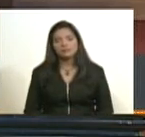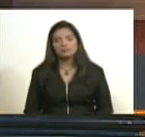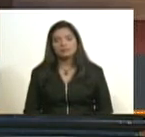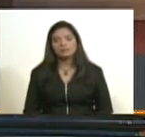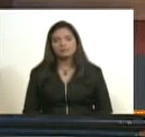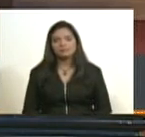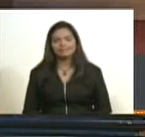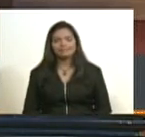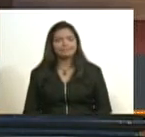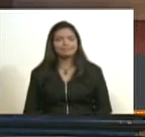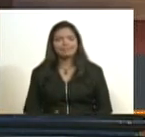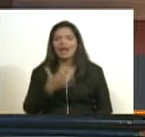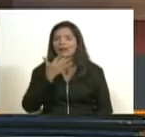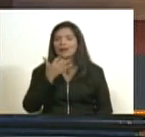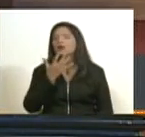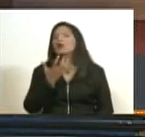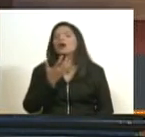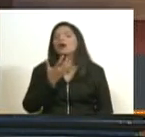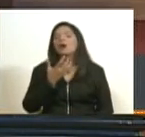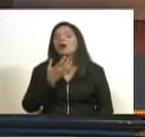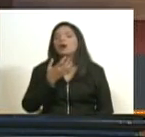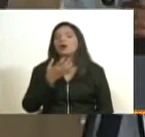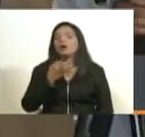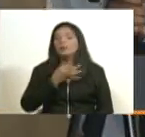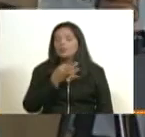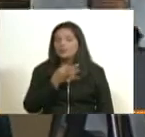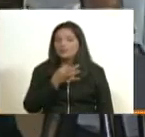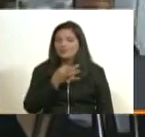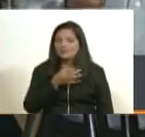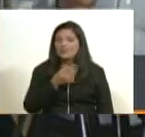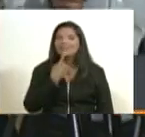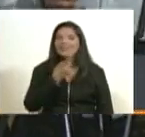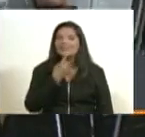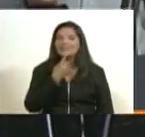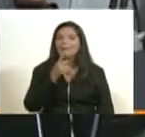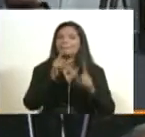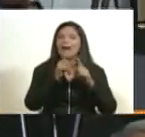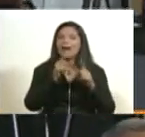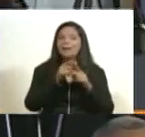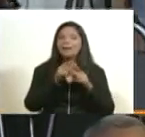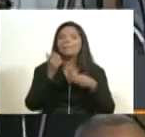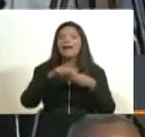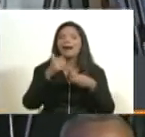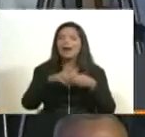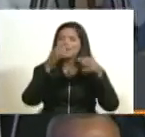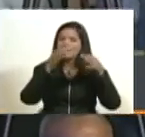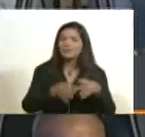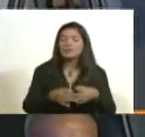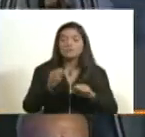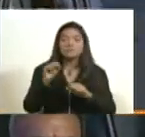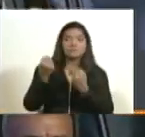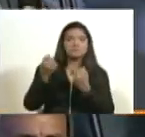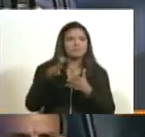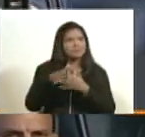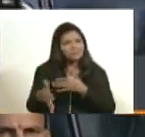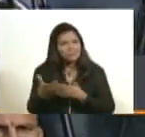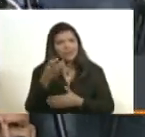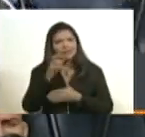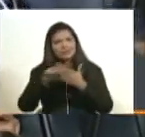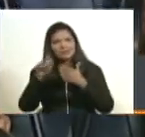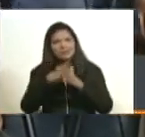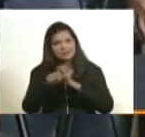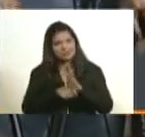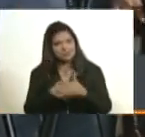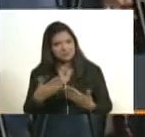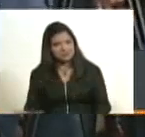Hay una expresión muy maracucha que no puedo decir hoy, pero habría que decirla. Desconocimiento de la Asamblea Nacional